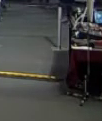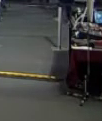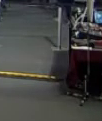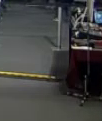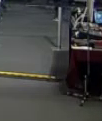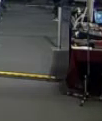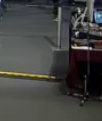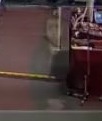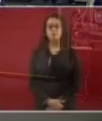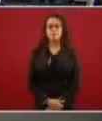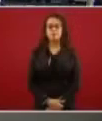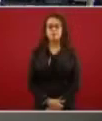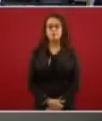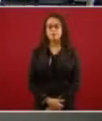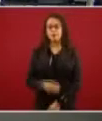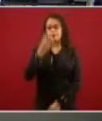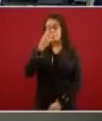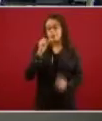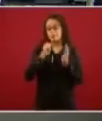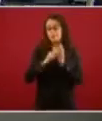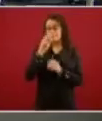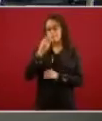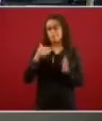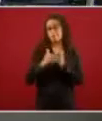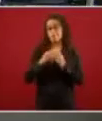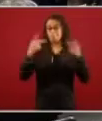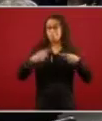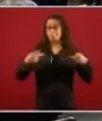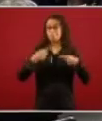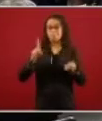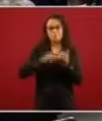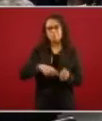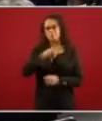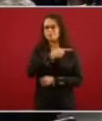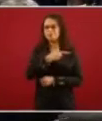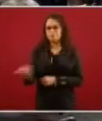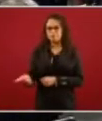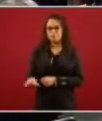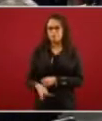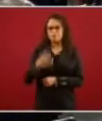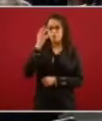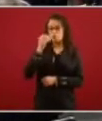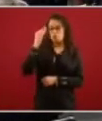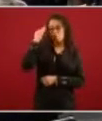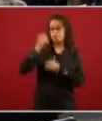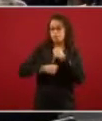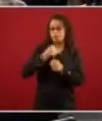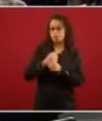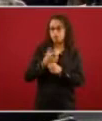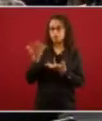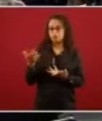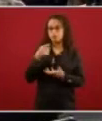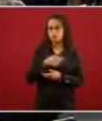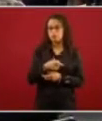personas en la pobreza. Durante los últimos 40 años, muchos medios de comunicación omitieron el crecimiento de